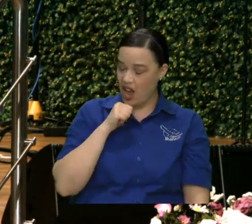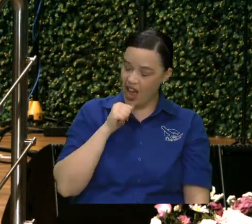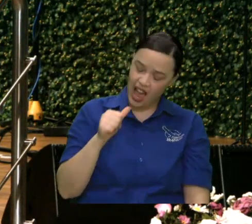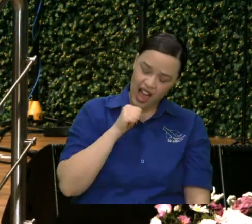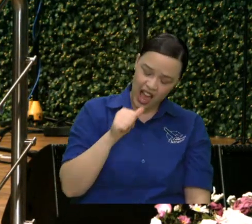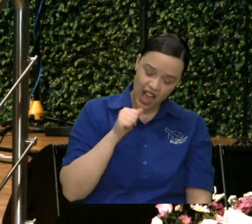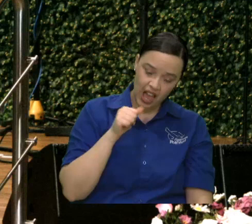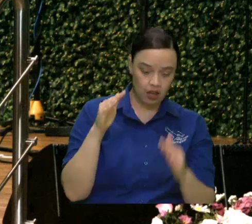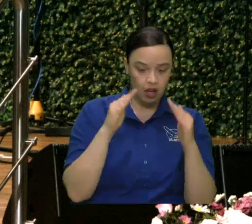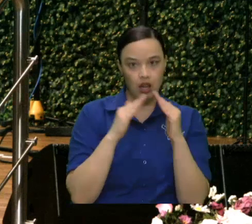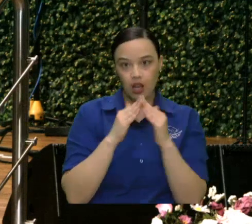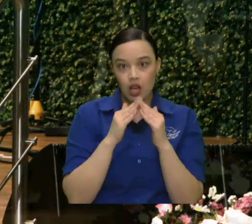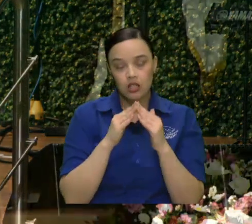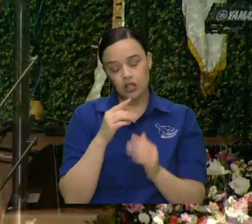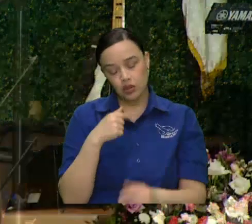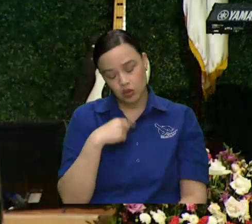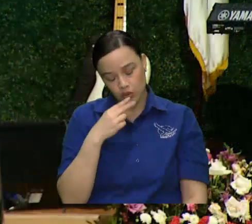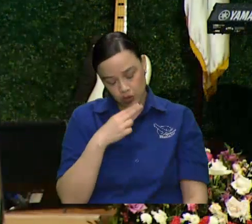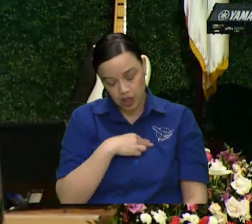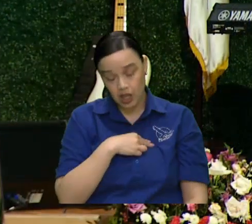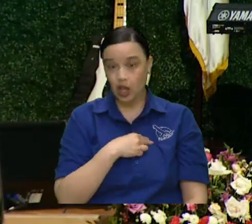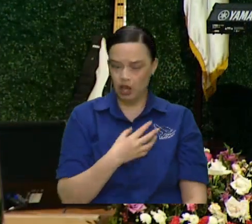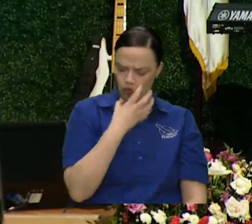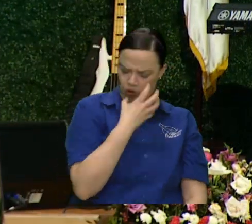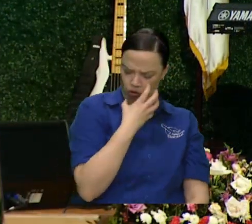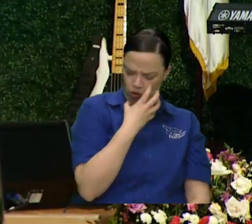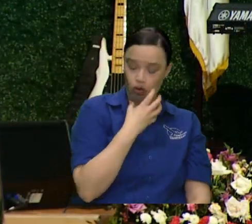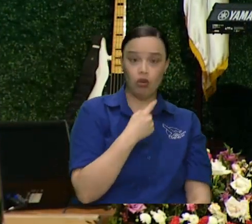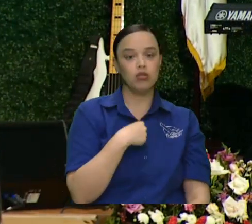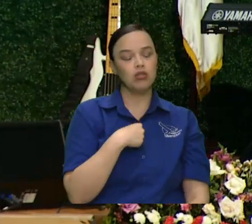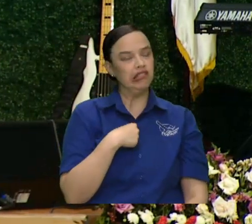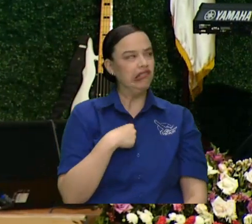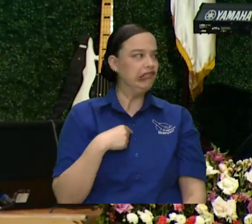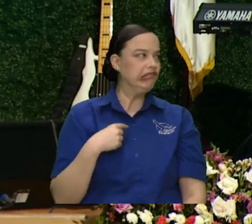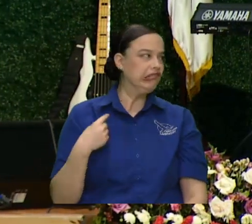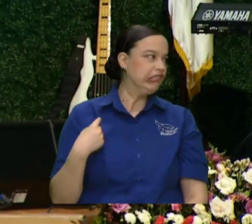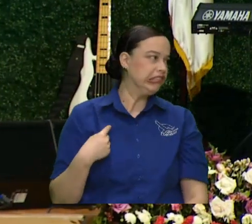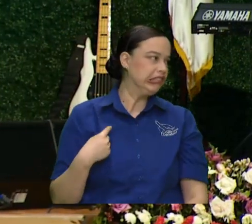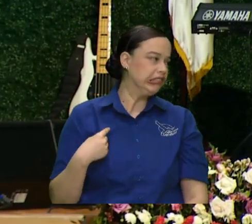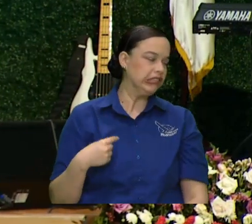hermano que yo soy el que siempre me enojo eso es bien complicado